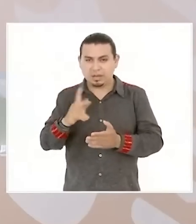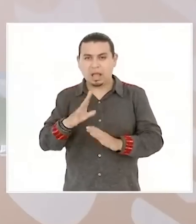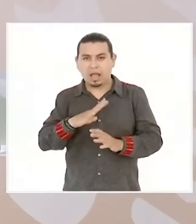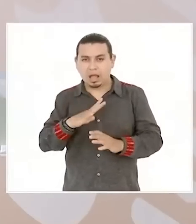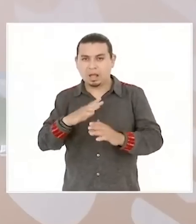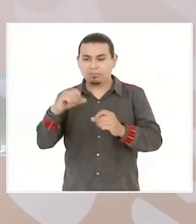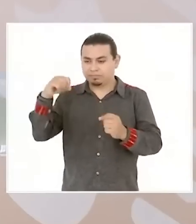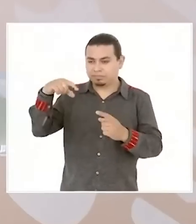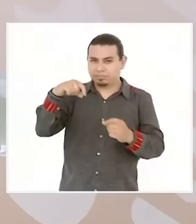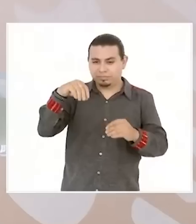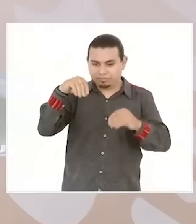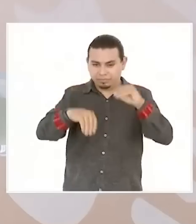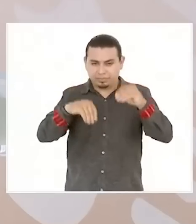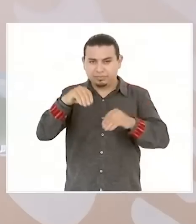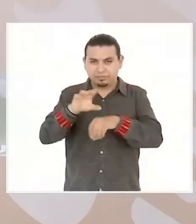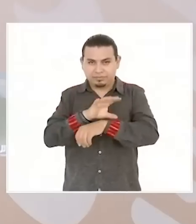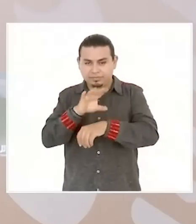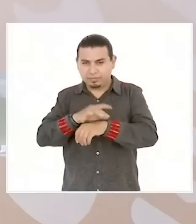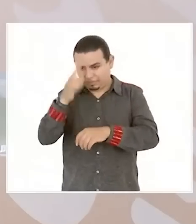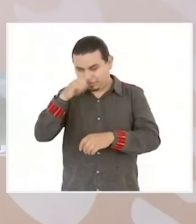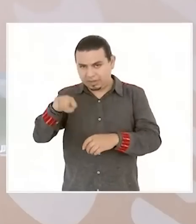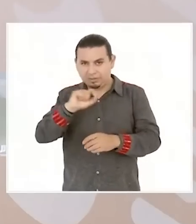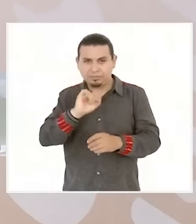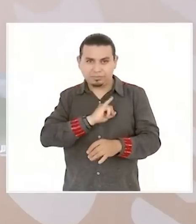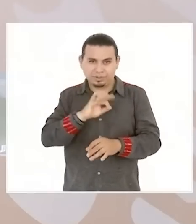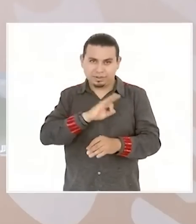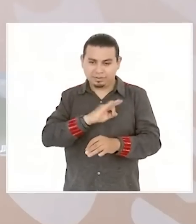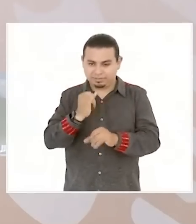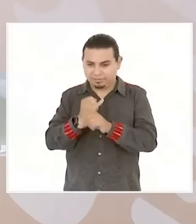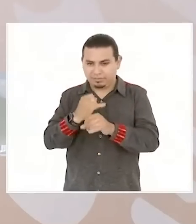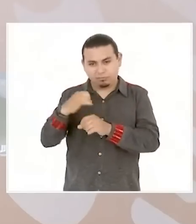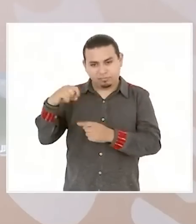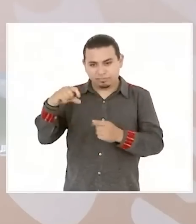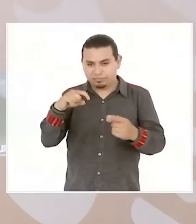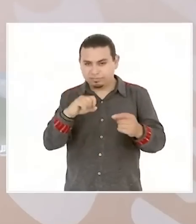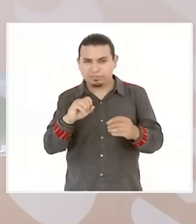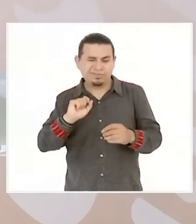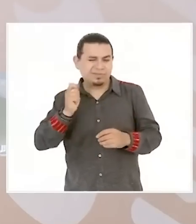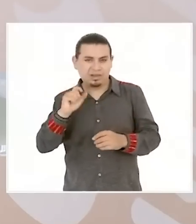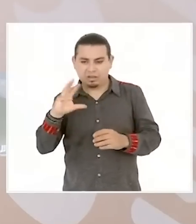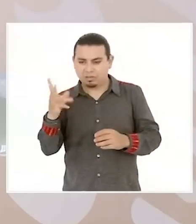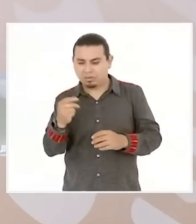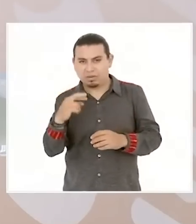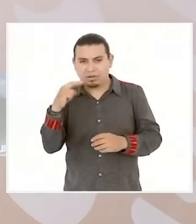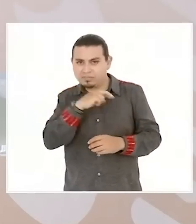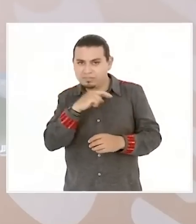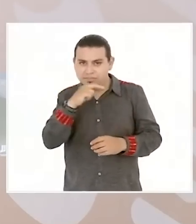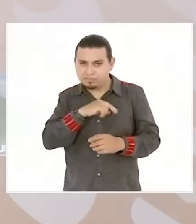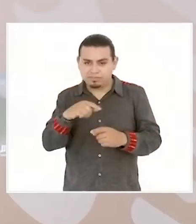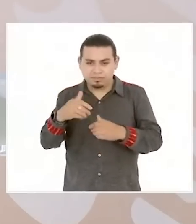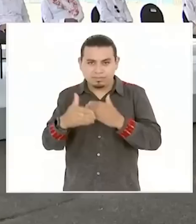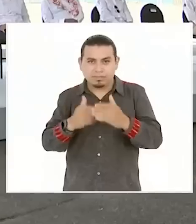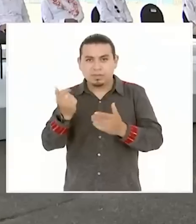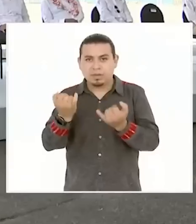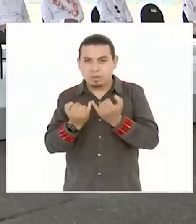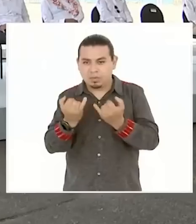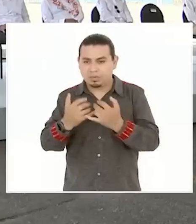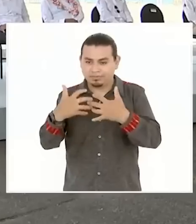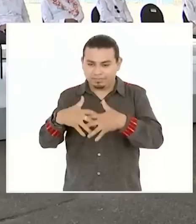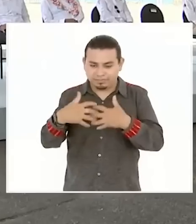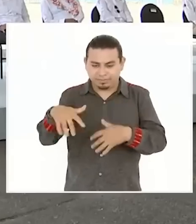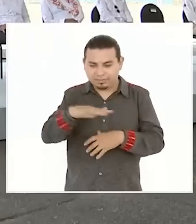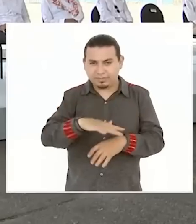fibra óptica en la región para incrementar la conectividad y los servicios de telecomunicaciones de los parques industriales, los